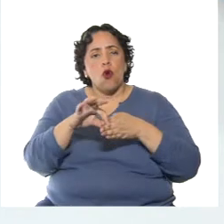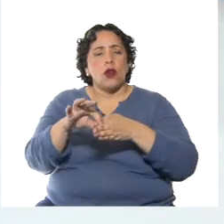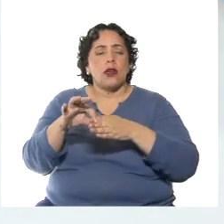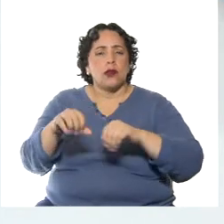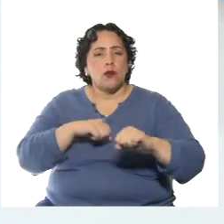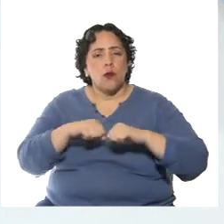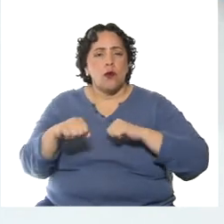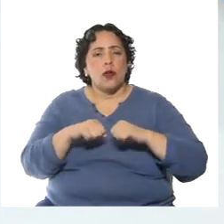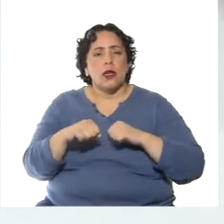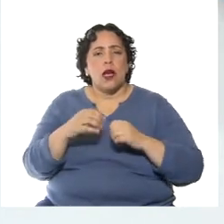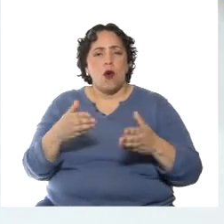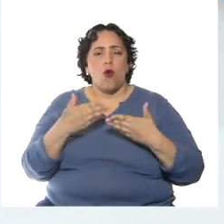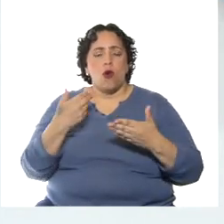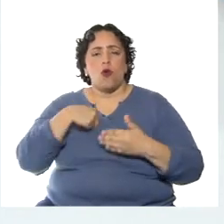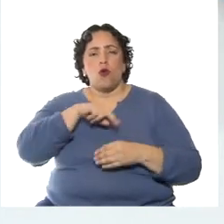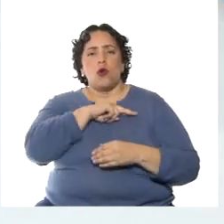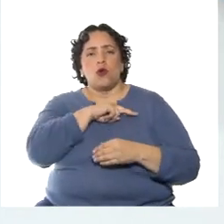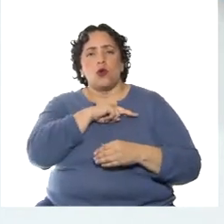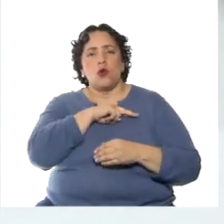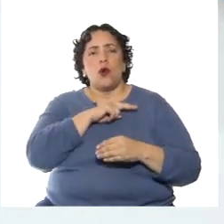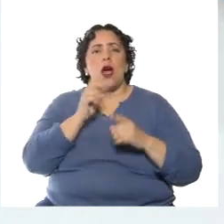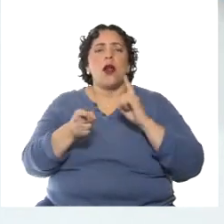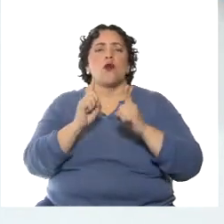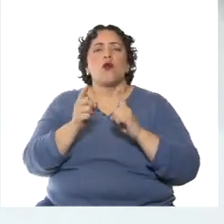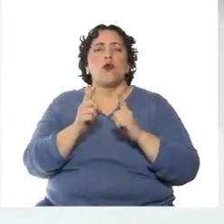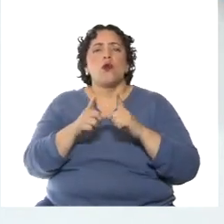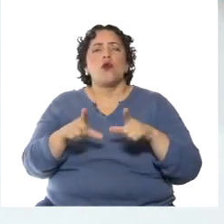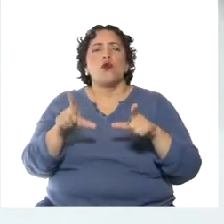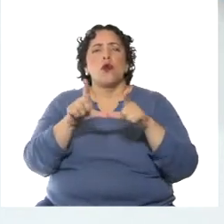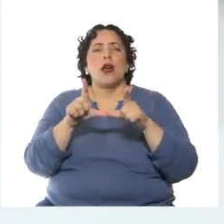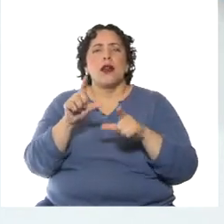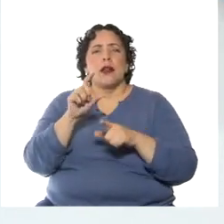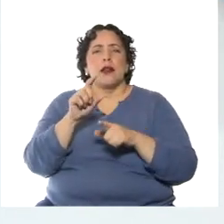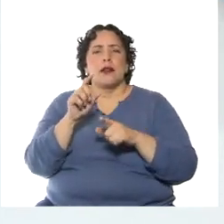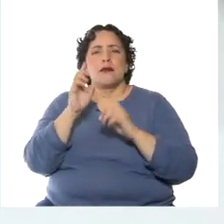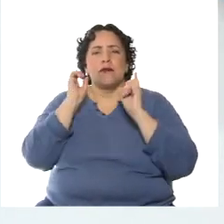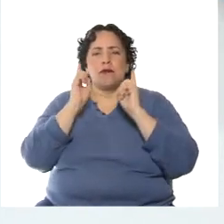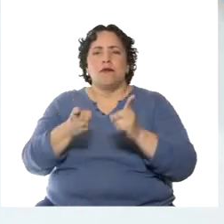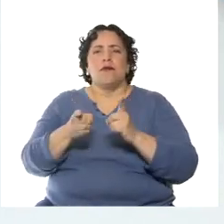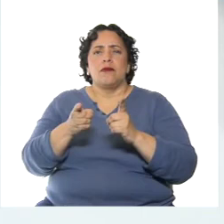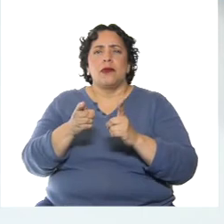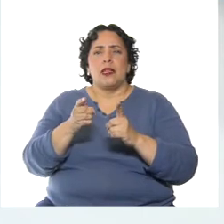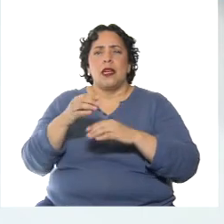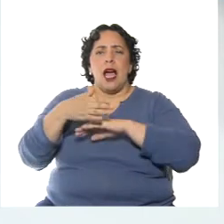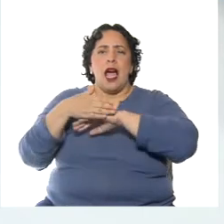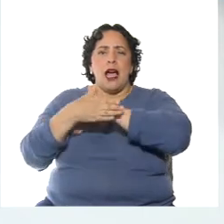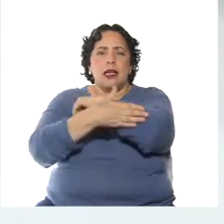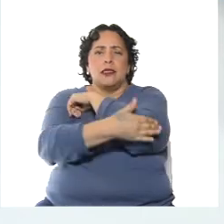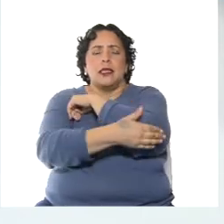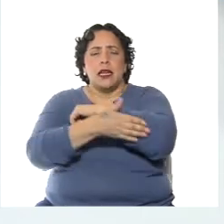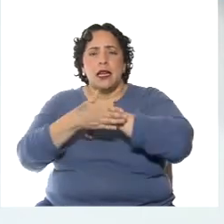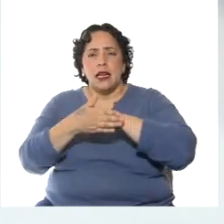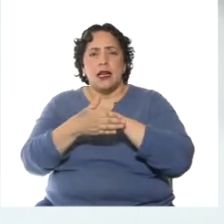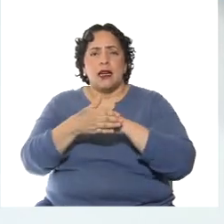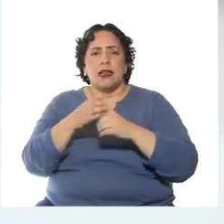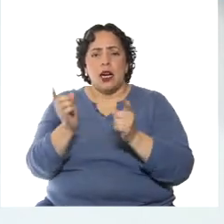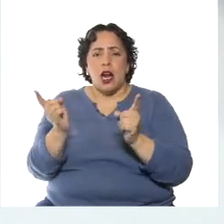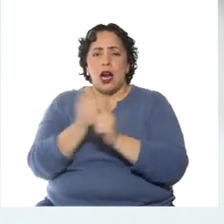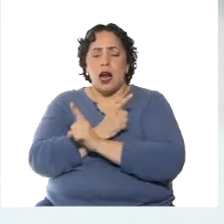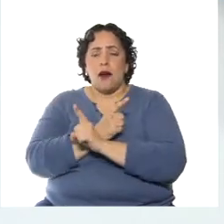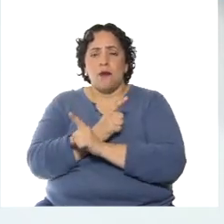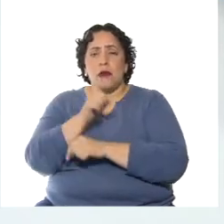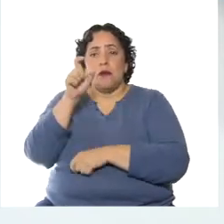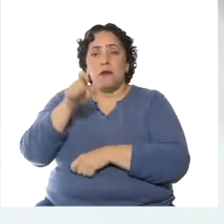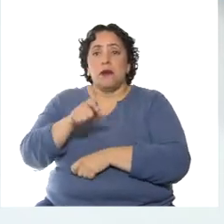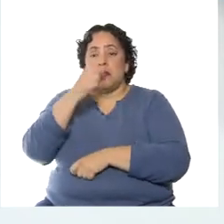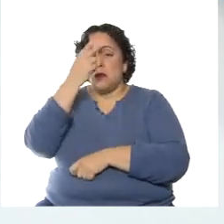movilidad, cuando vamos en ciertas avenidas, vemos que hay un cambio en un tipo de acera y que muchas veces pasa desapercibido